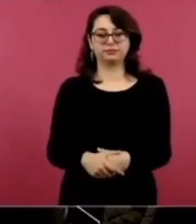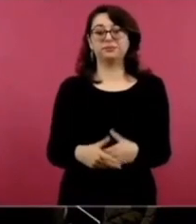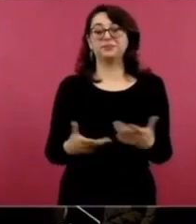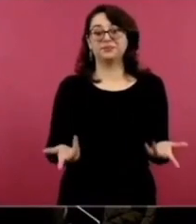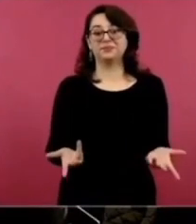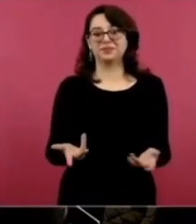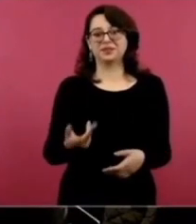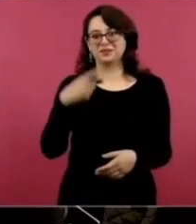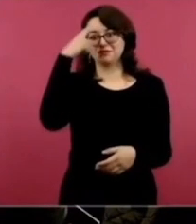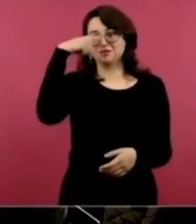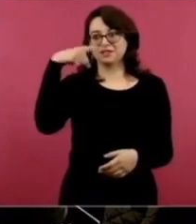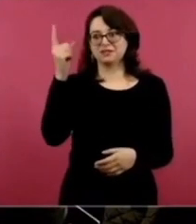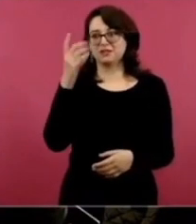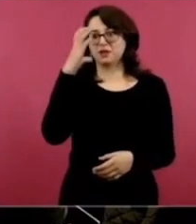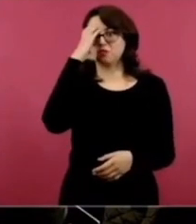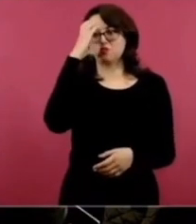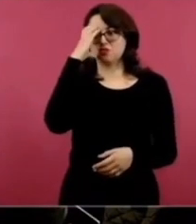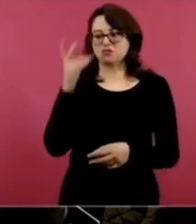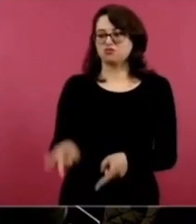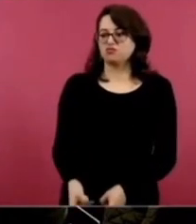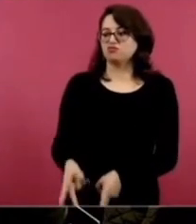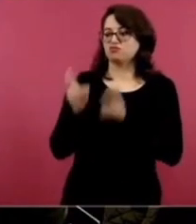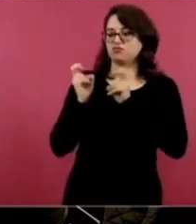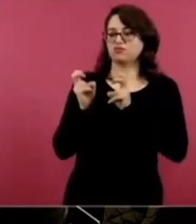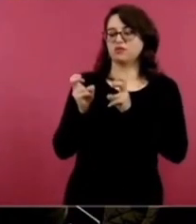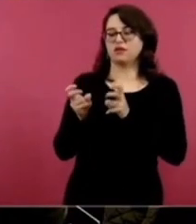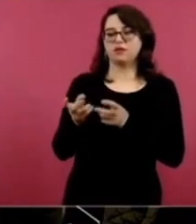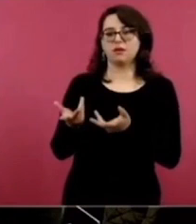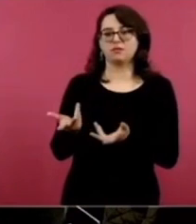desarmaban y se vendían las piezas.